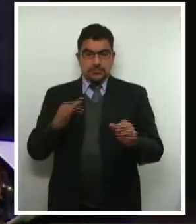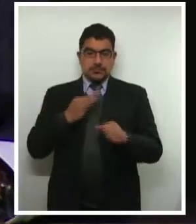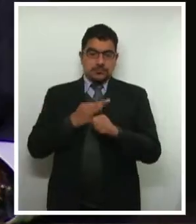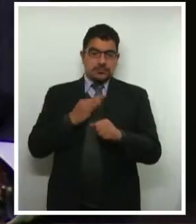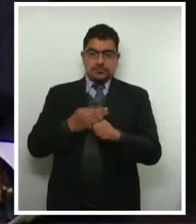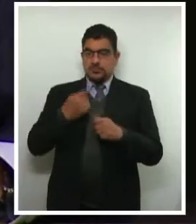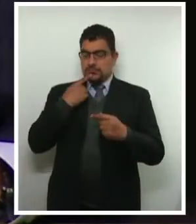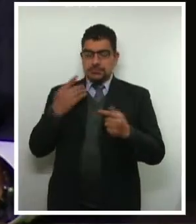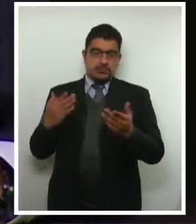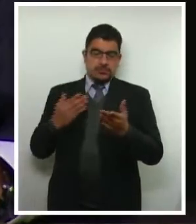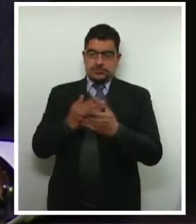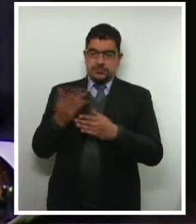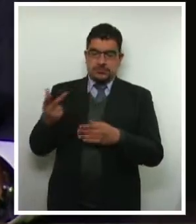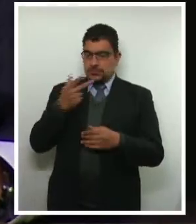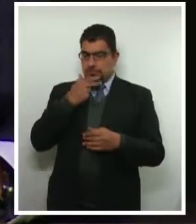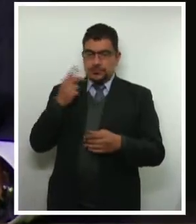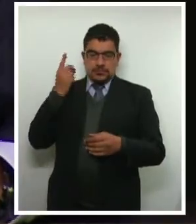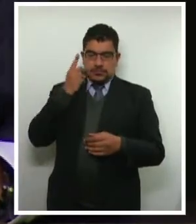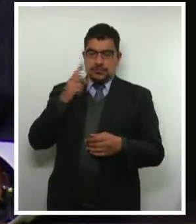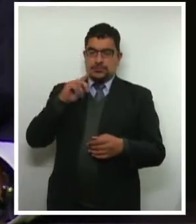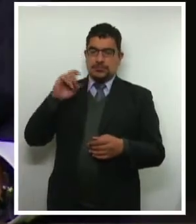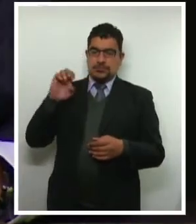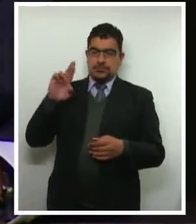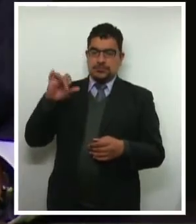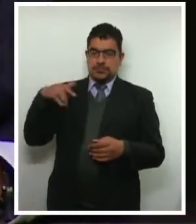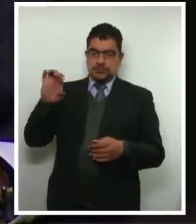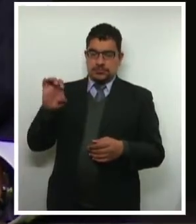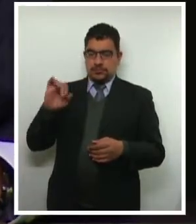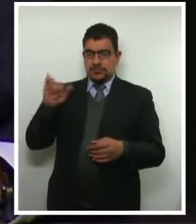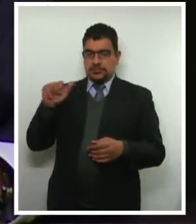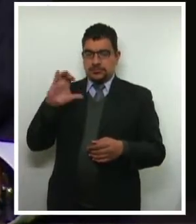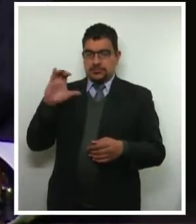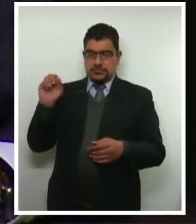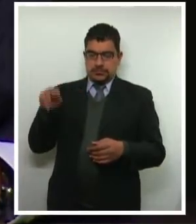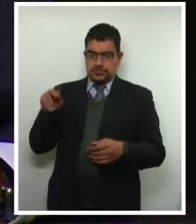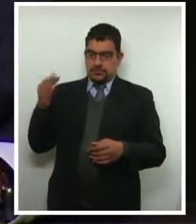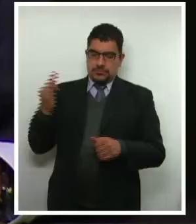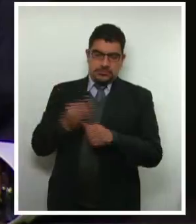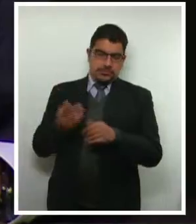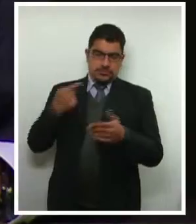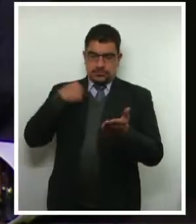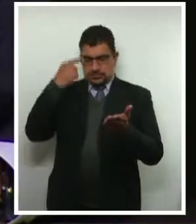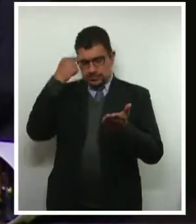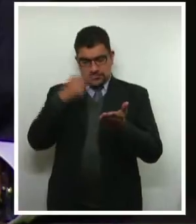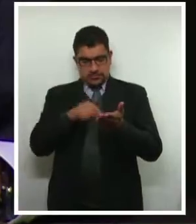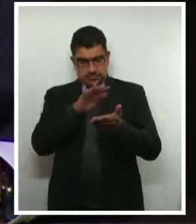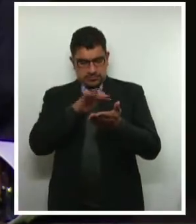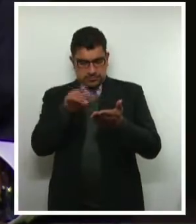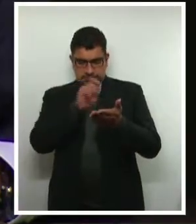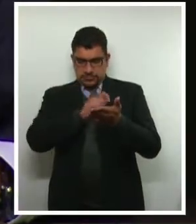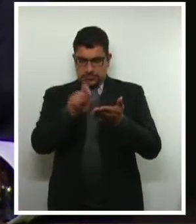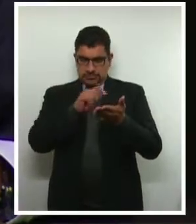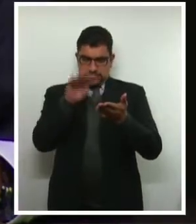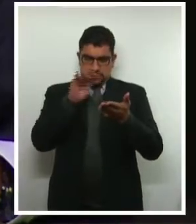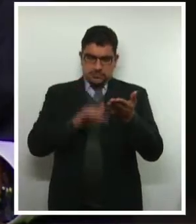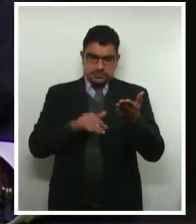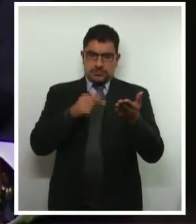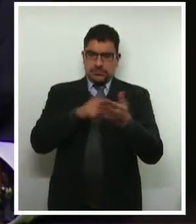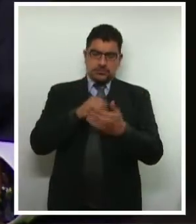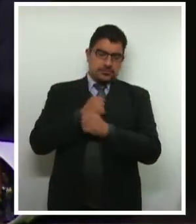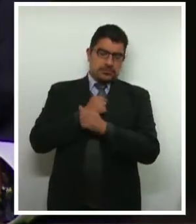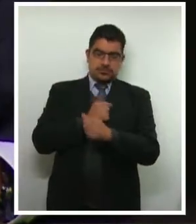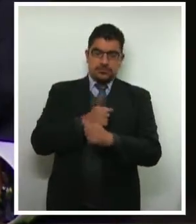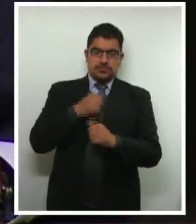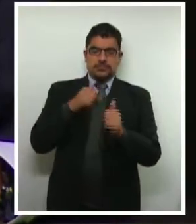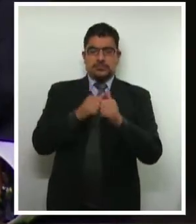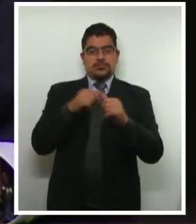la intervención del diputado Enrique Jackson, creo que la redacción en cuanto a la resistencia permanente